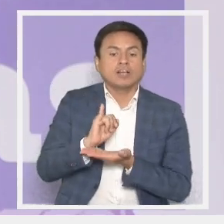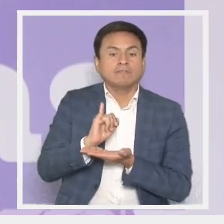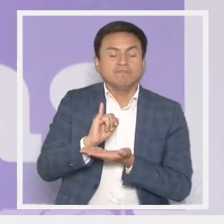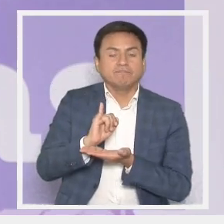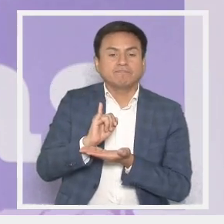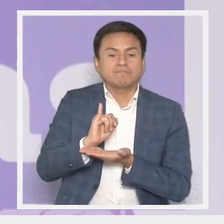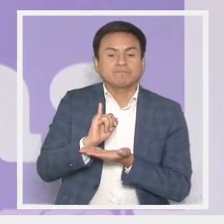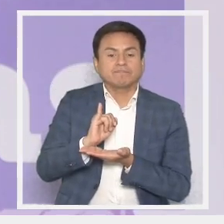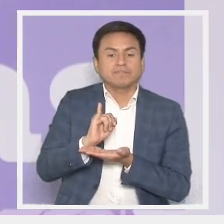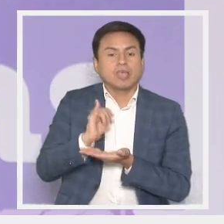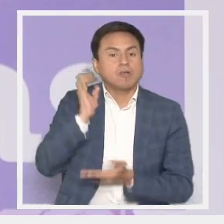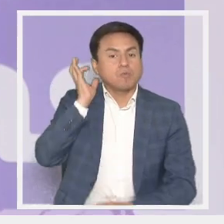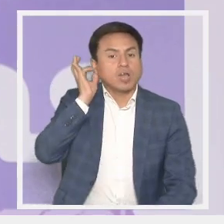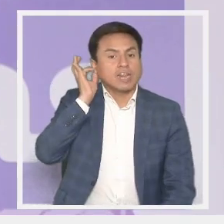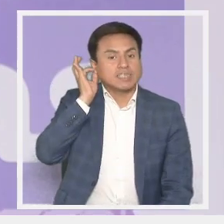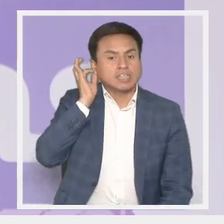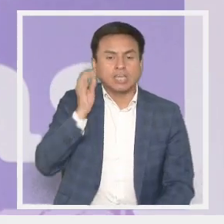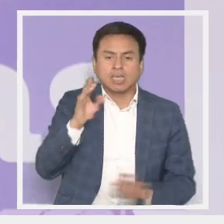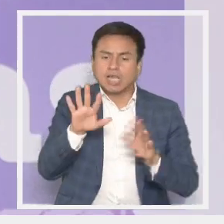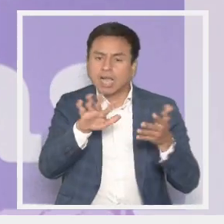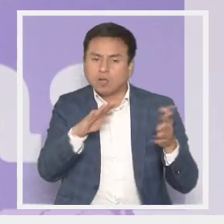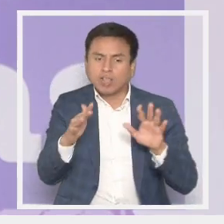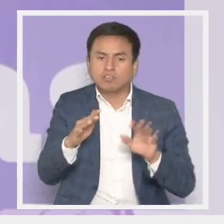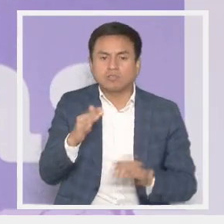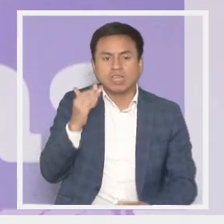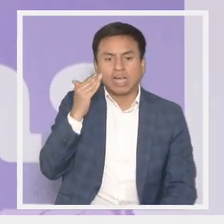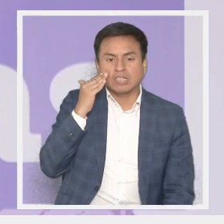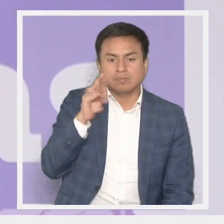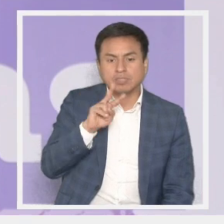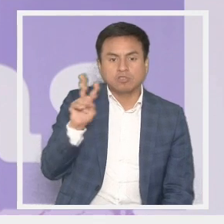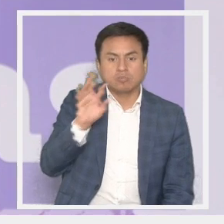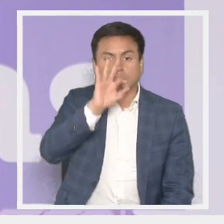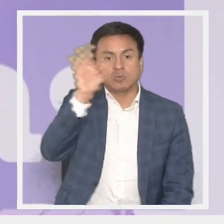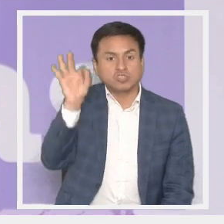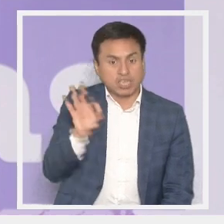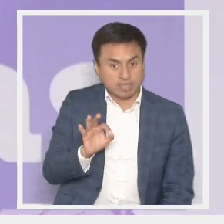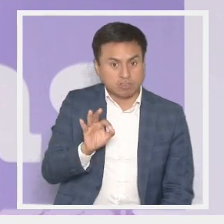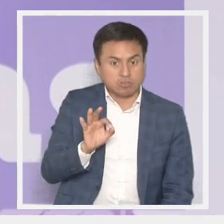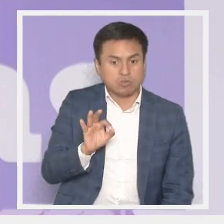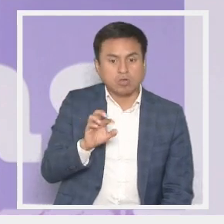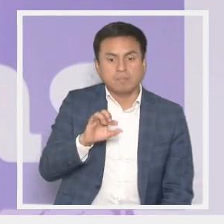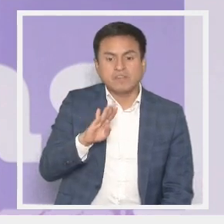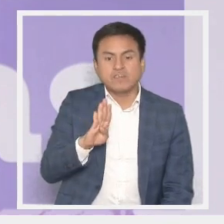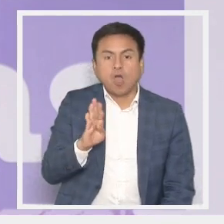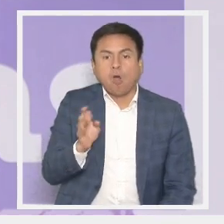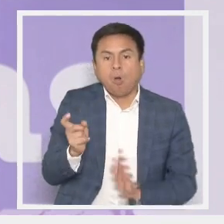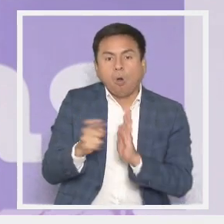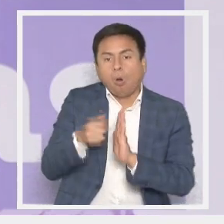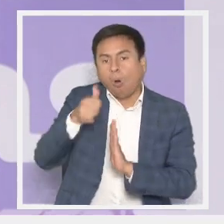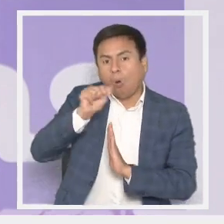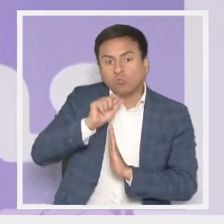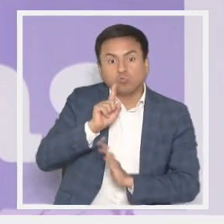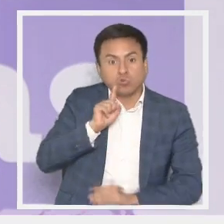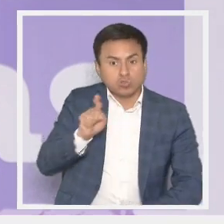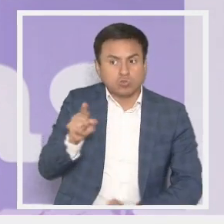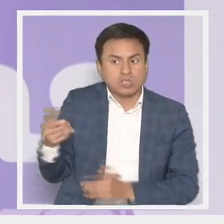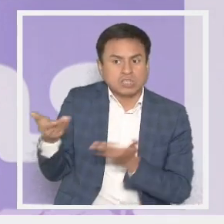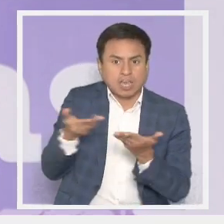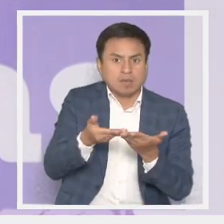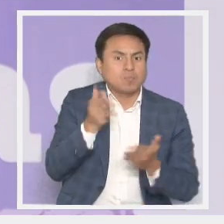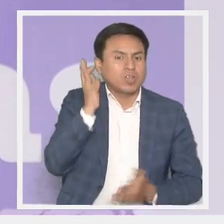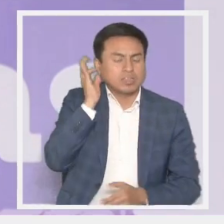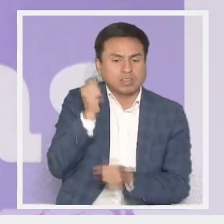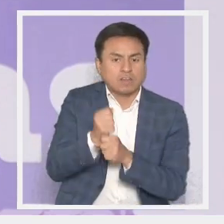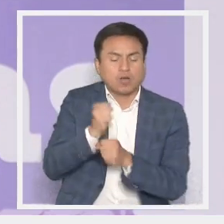organizaciones de mujeres se había calculado en cerca del 22% el PIB oculto que generan las mujeres